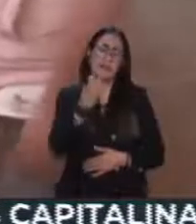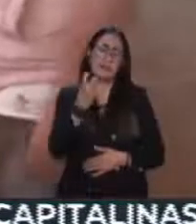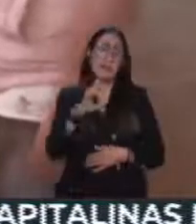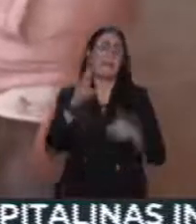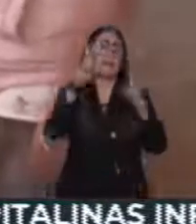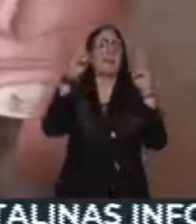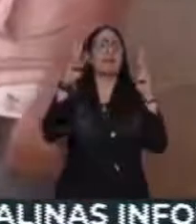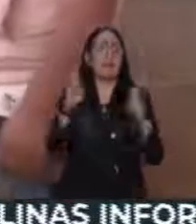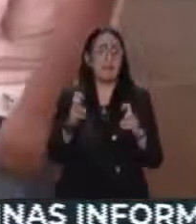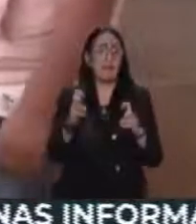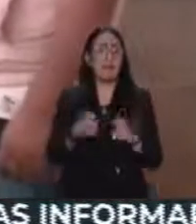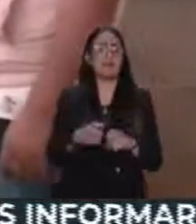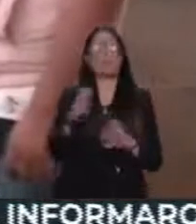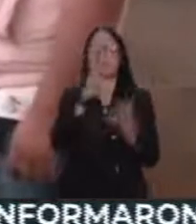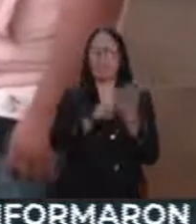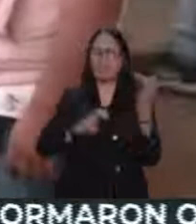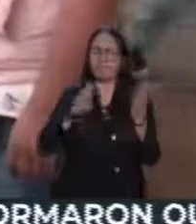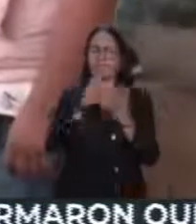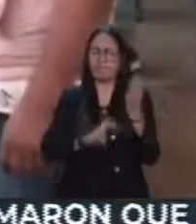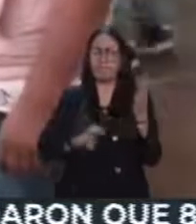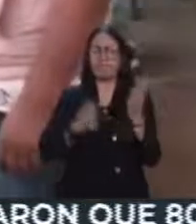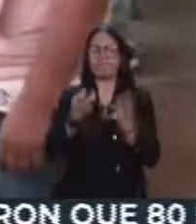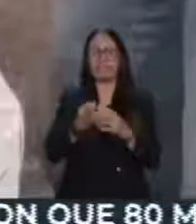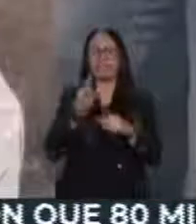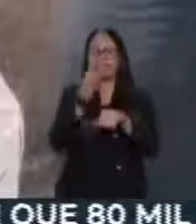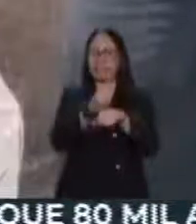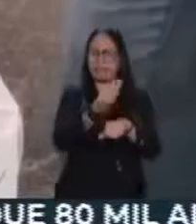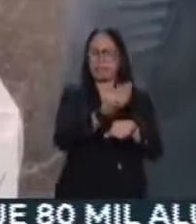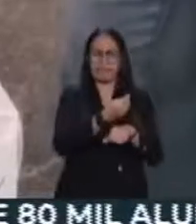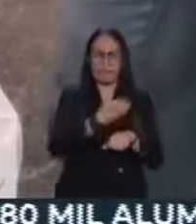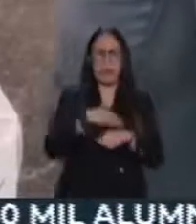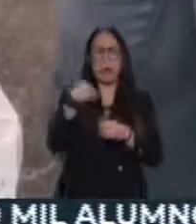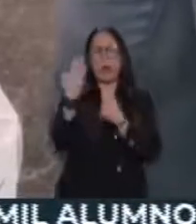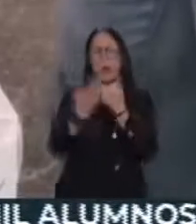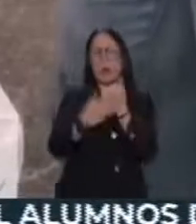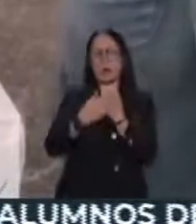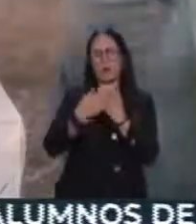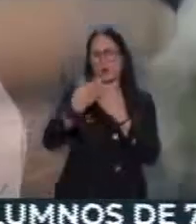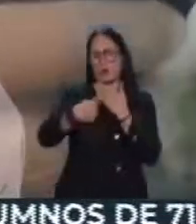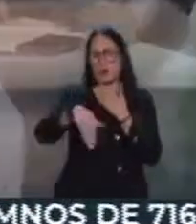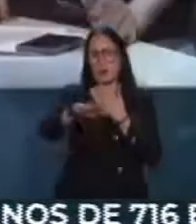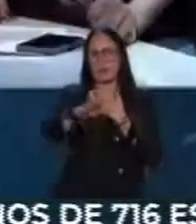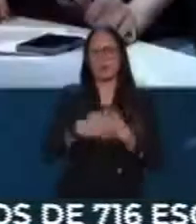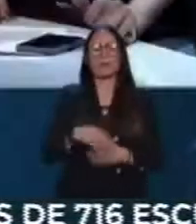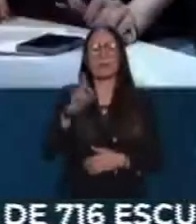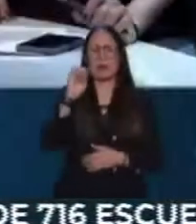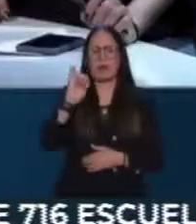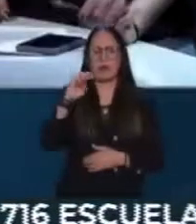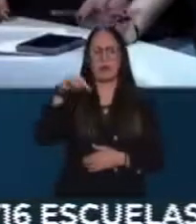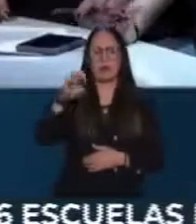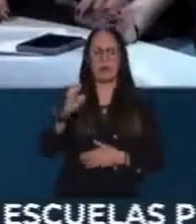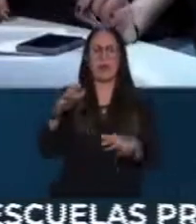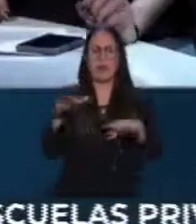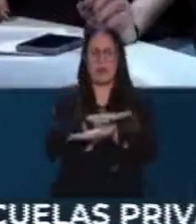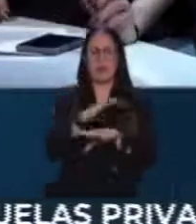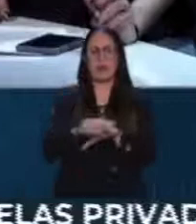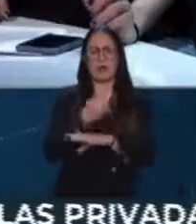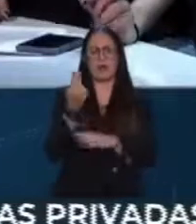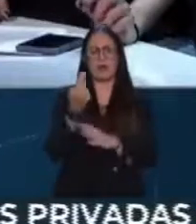que estar verificando, que se tendrá que afinar con respecto a las políticas que realiza el Instituto